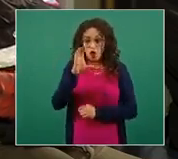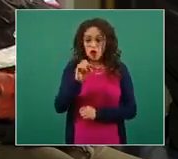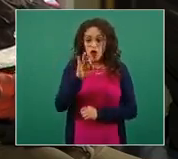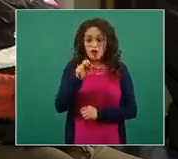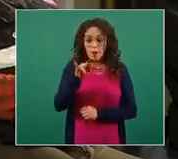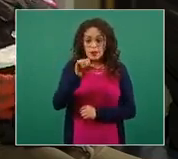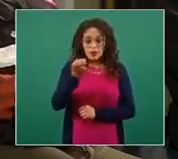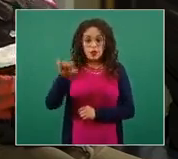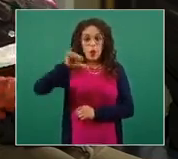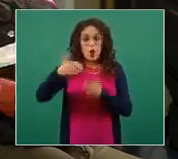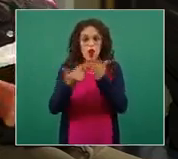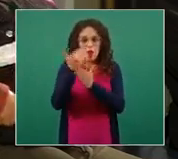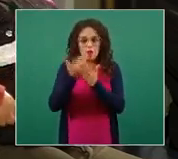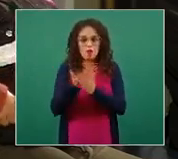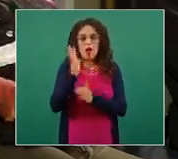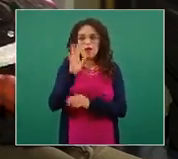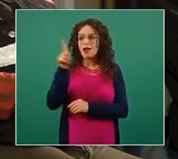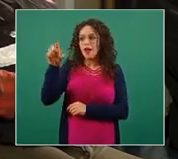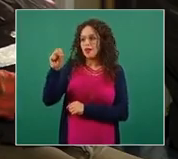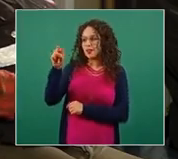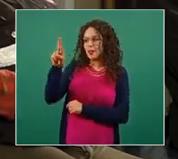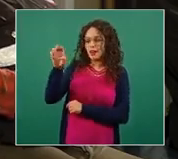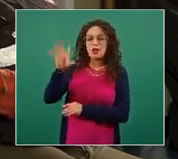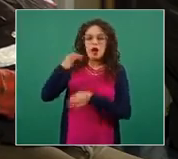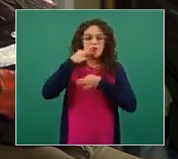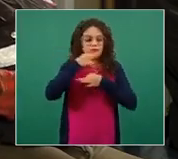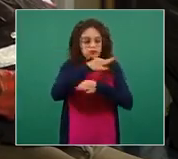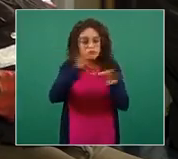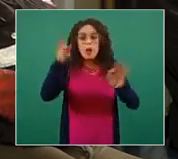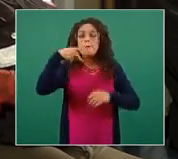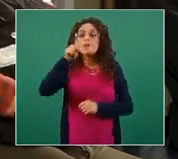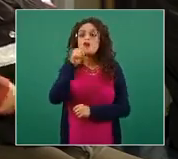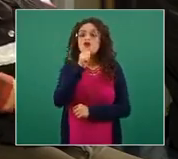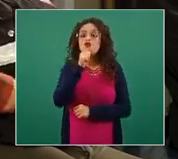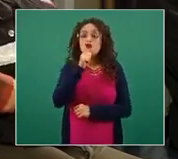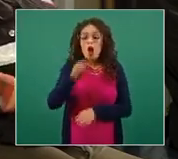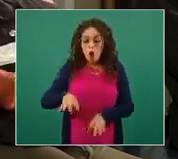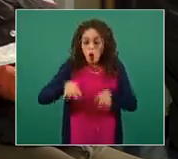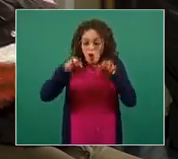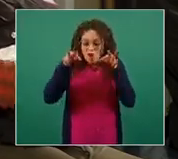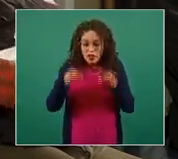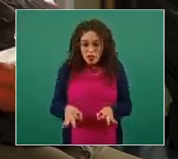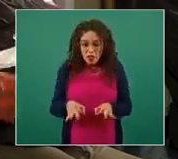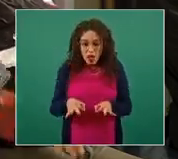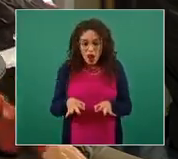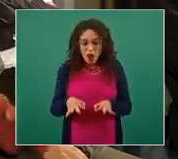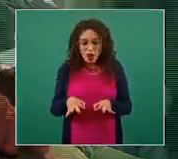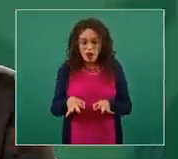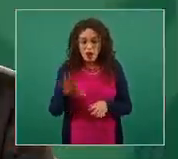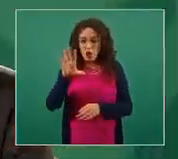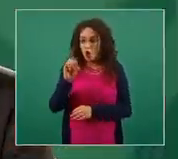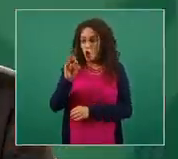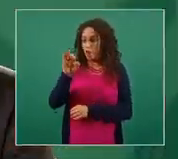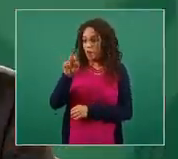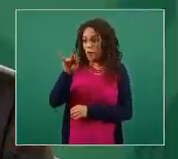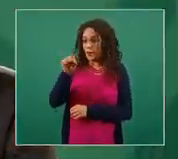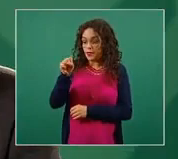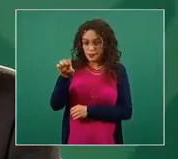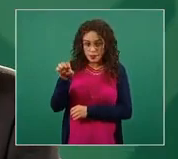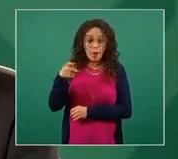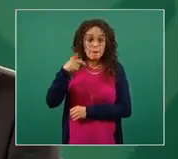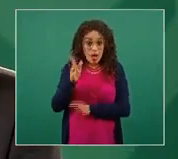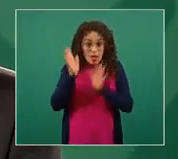lo dio a conocer en la mañana, pero todavía no había un comunicado oficial de parte de COFEPRIS. Ya, entonces hablamos que ya. Es correcto. Hoy